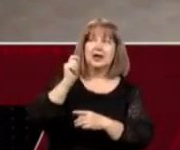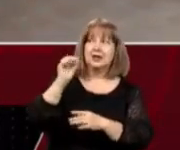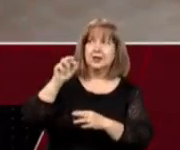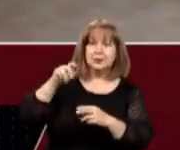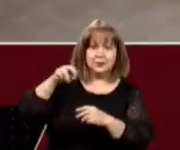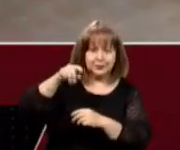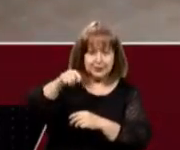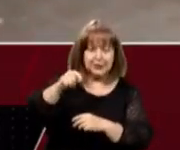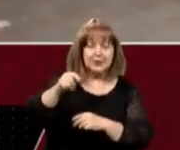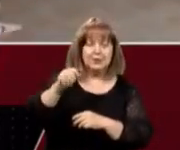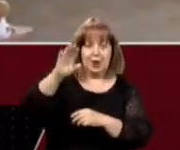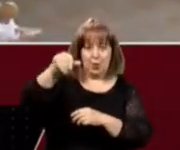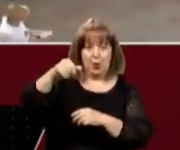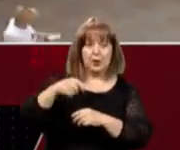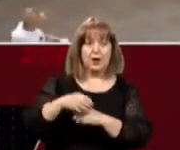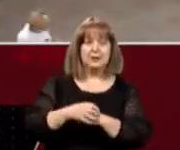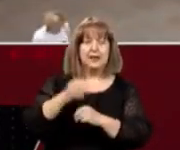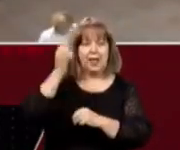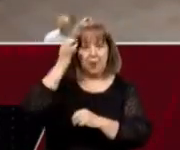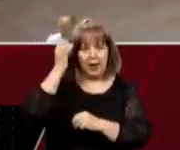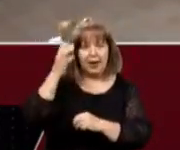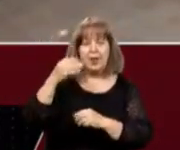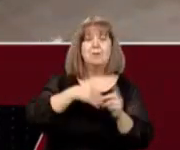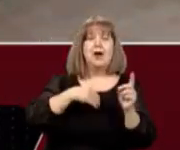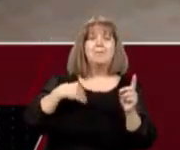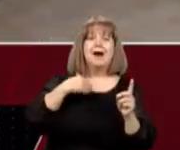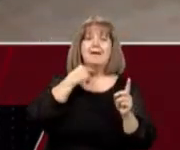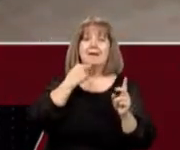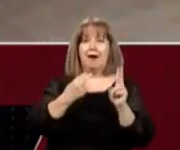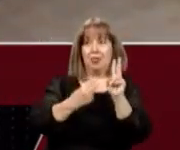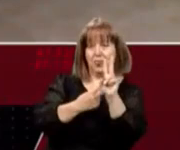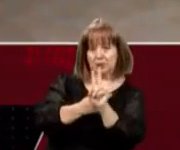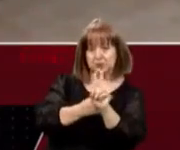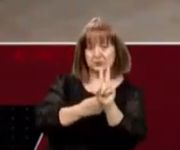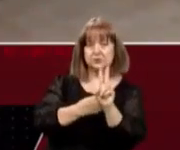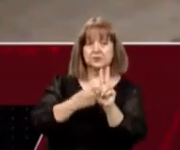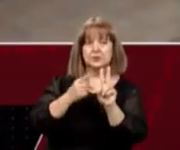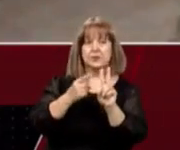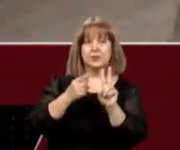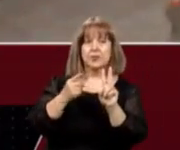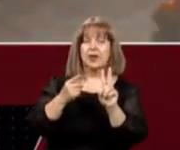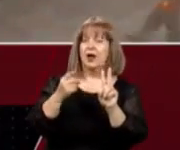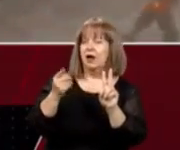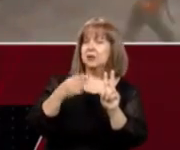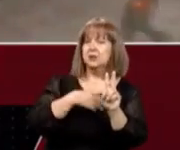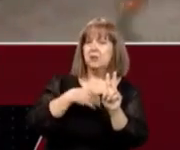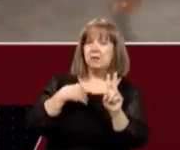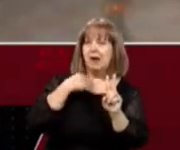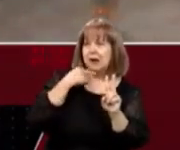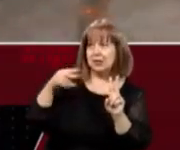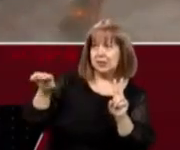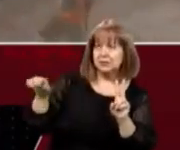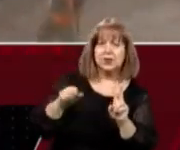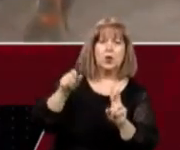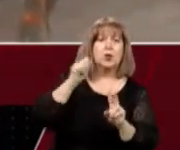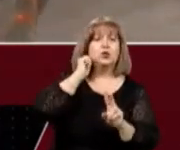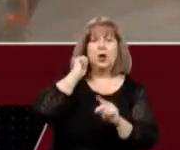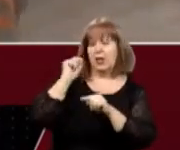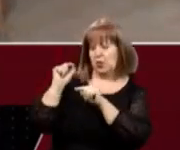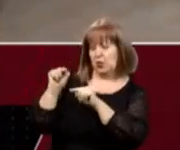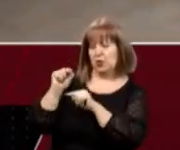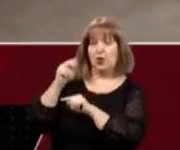Hola, permiso. Perdón, madre e hija. Me gusta, bueno, esto, estamos viendo mamás que traen a las hijas. ¿Cuántos años tiene tu